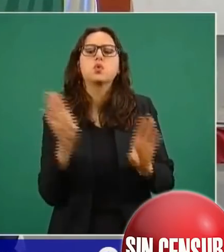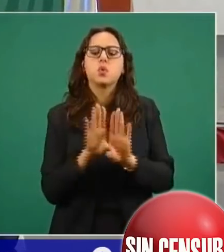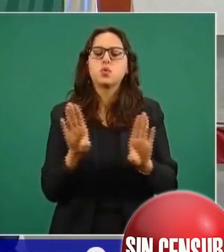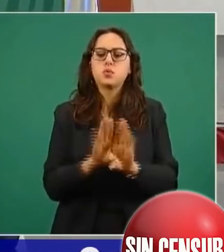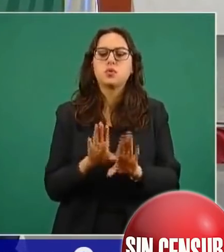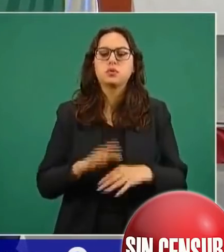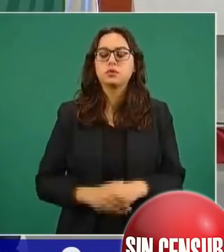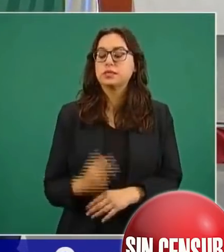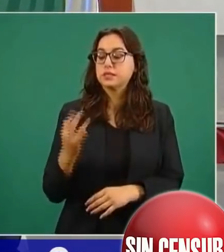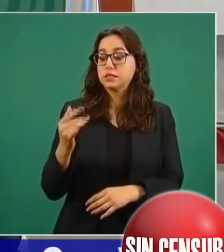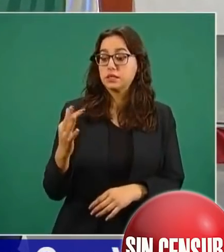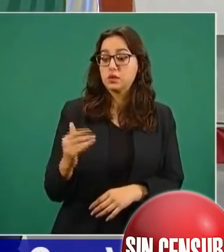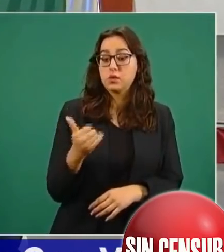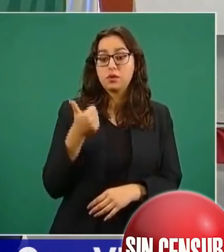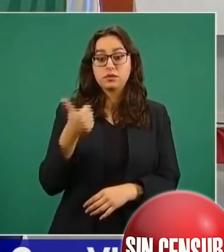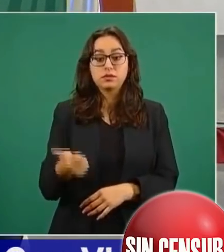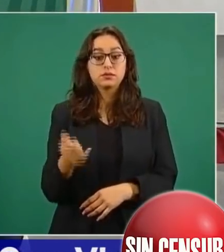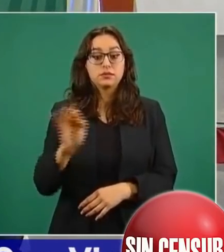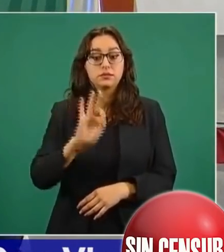56%